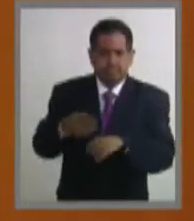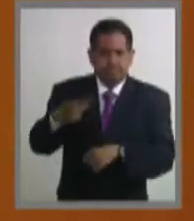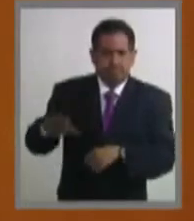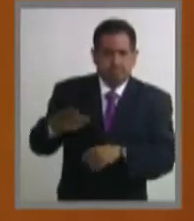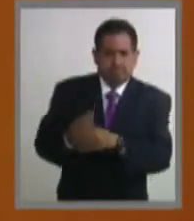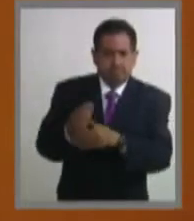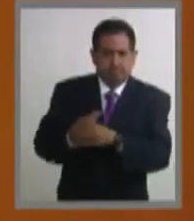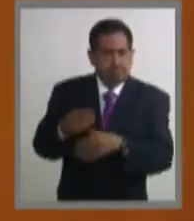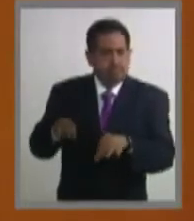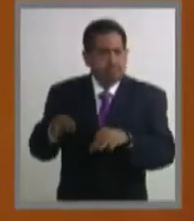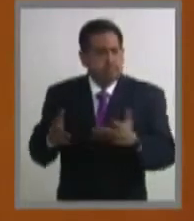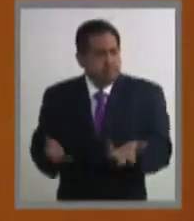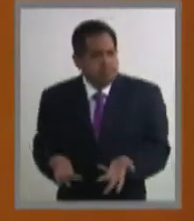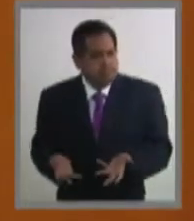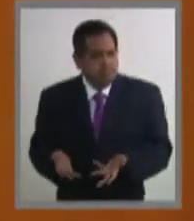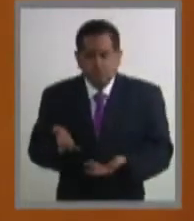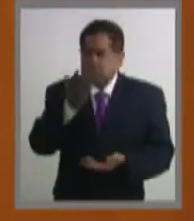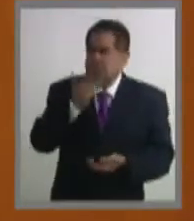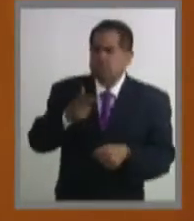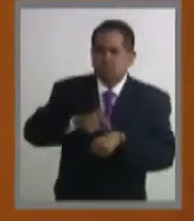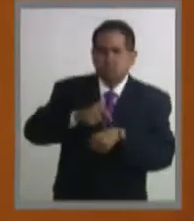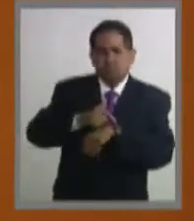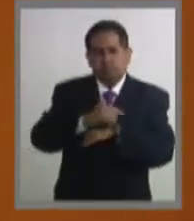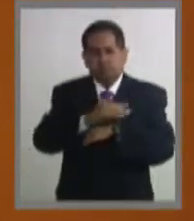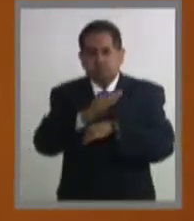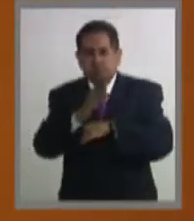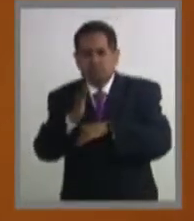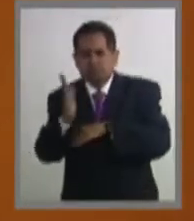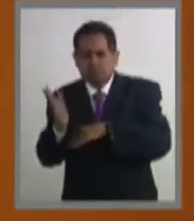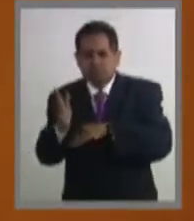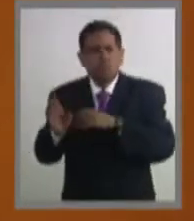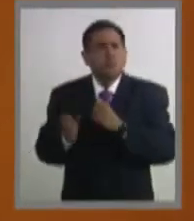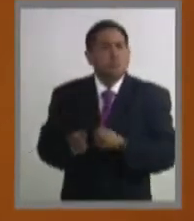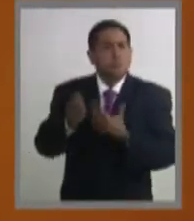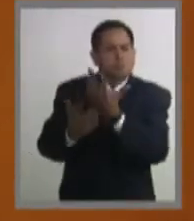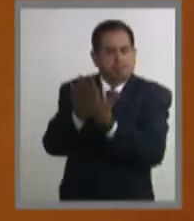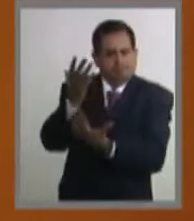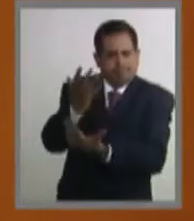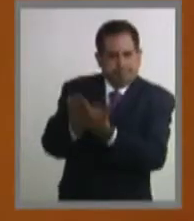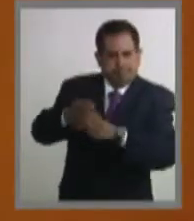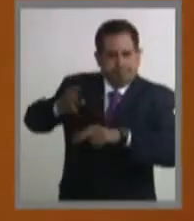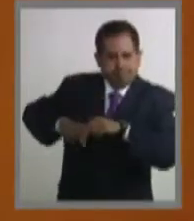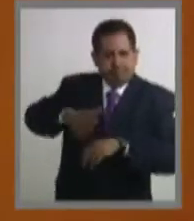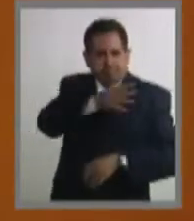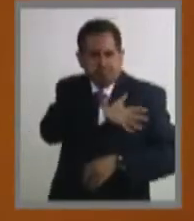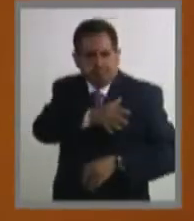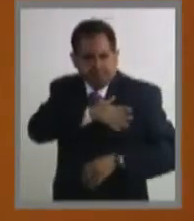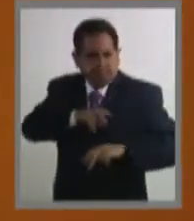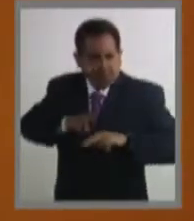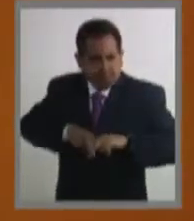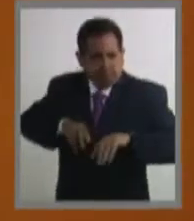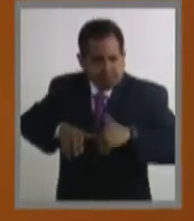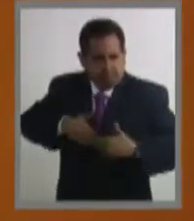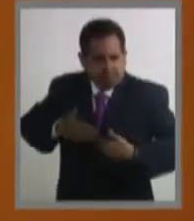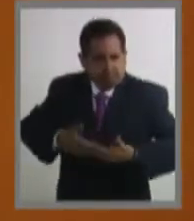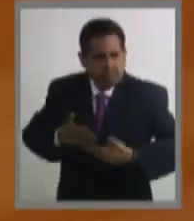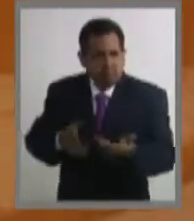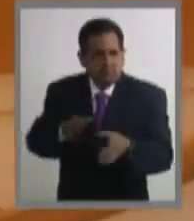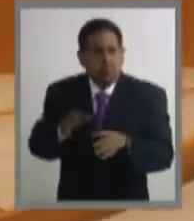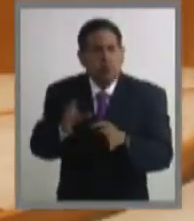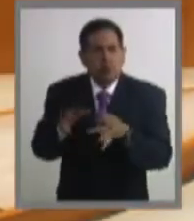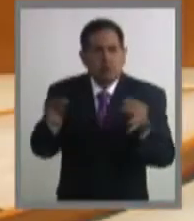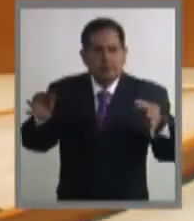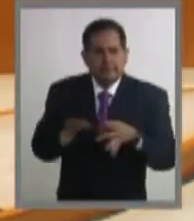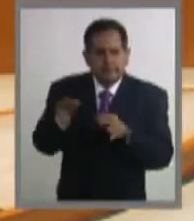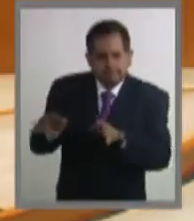artesanías. Generalmente no contabilizan las horas de su mano de obra, que algunas veces, especialmente en sus bordados, se lleva